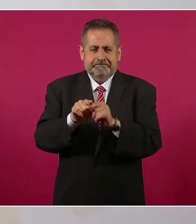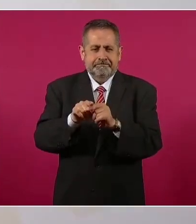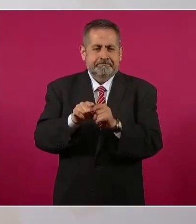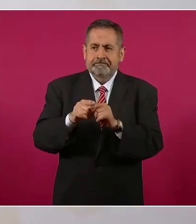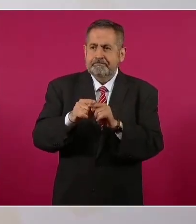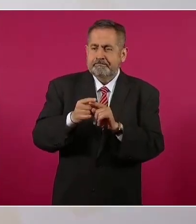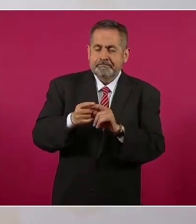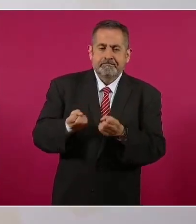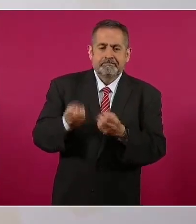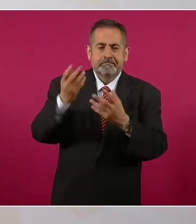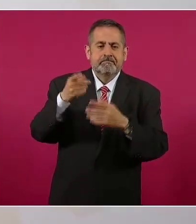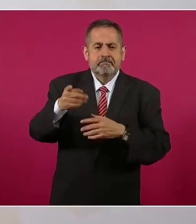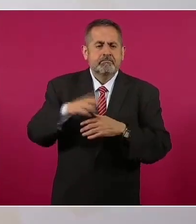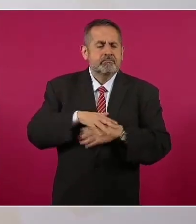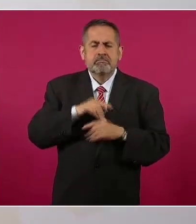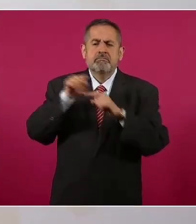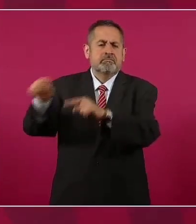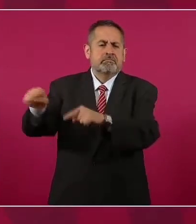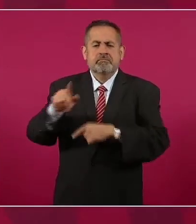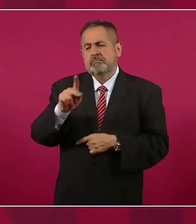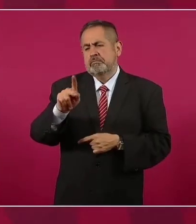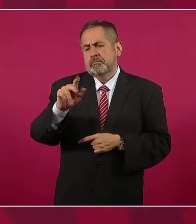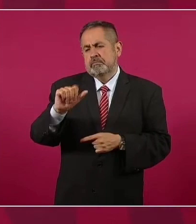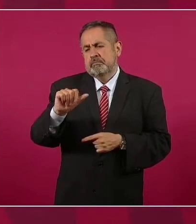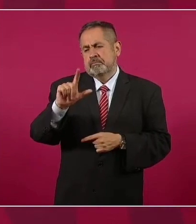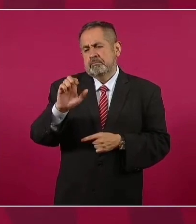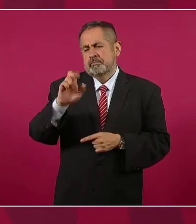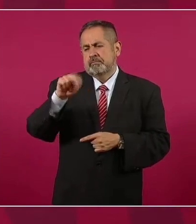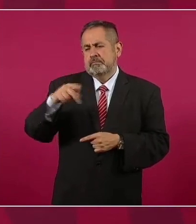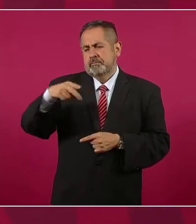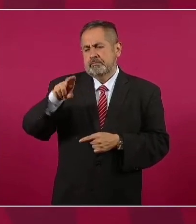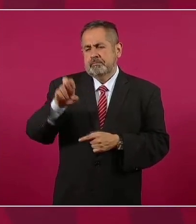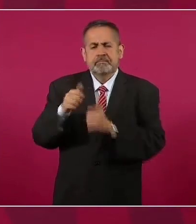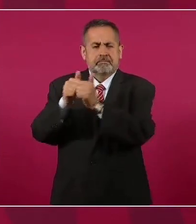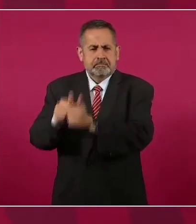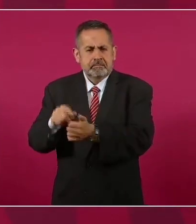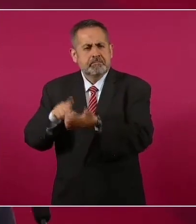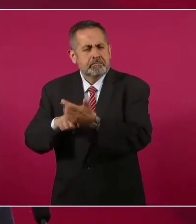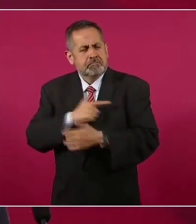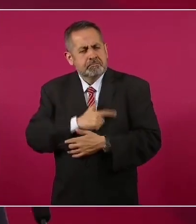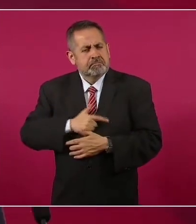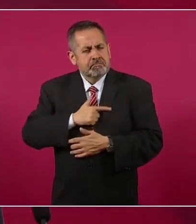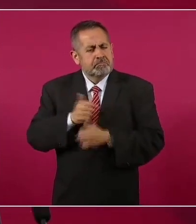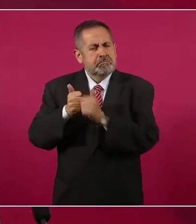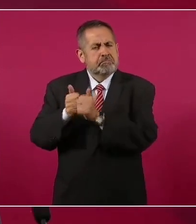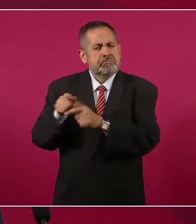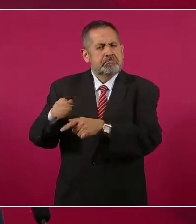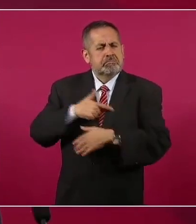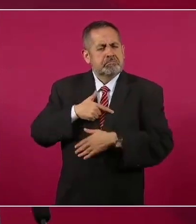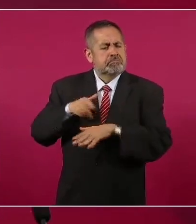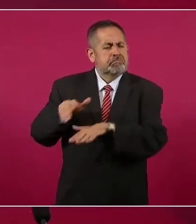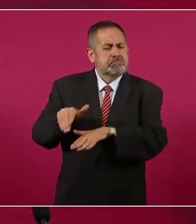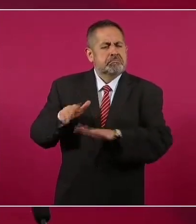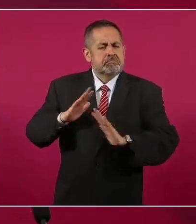Voy a pasarle en Palenque, que me gusta estar ahí.